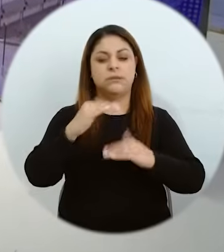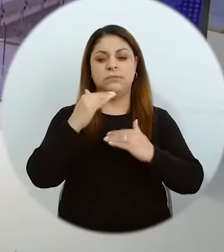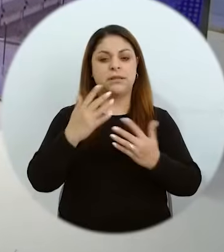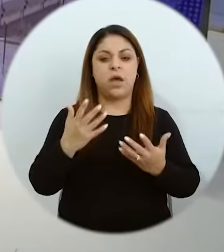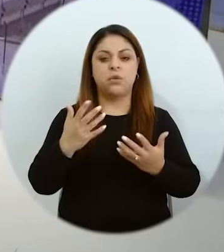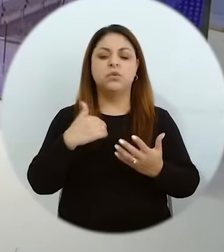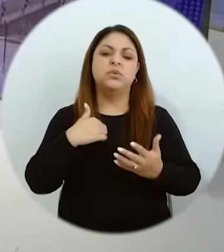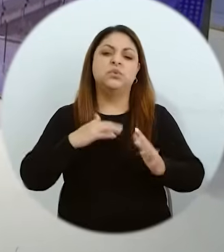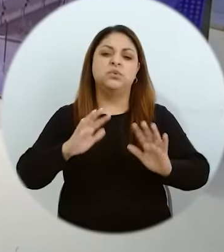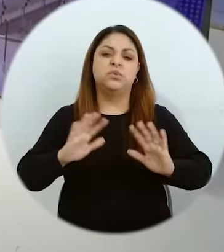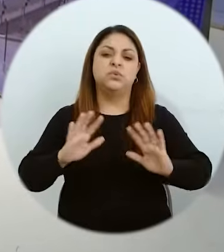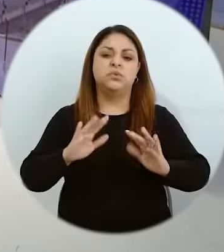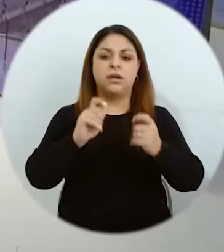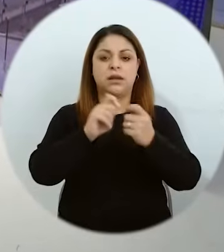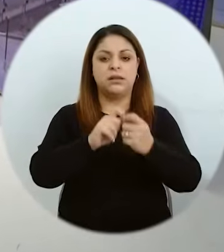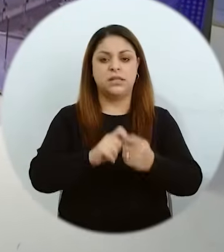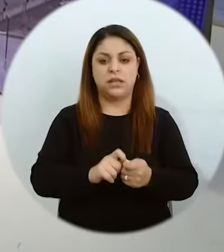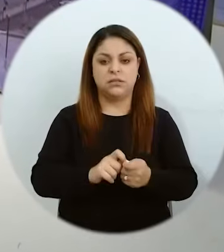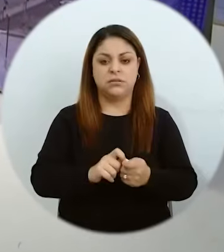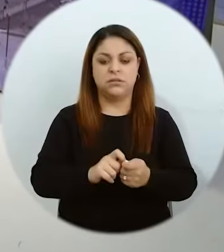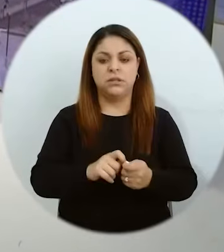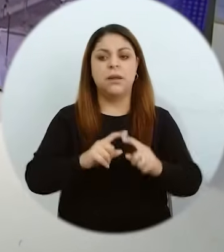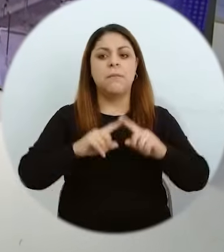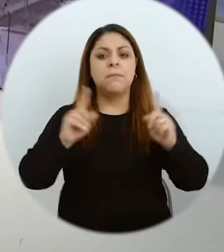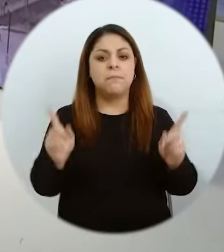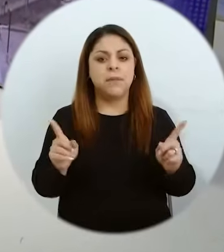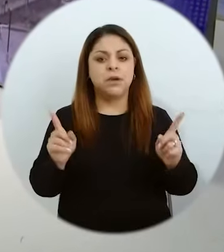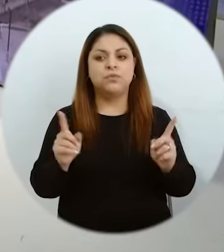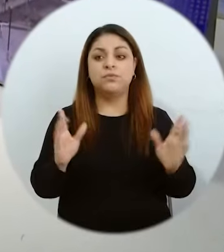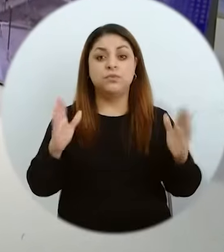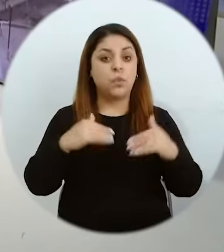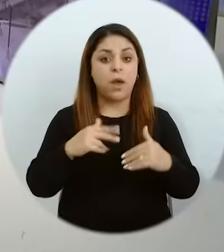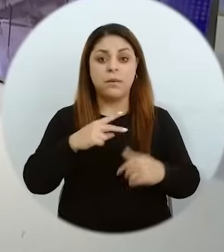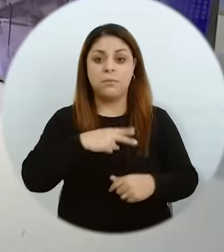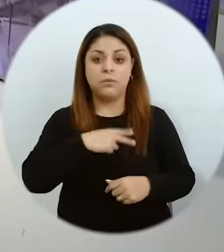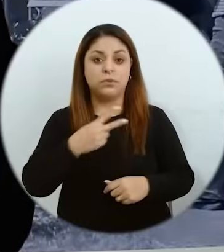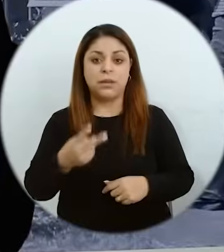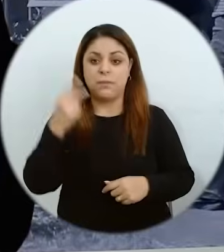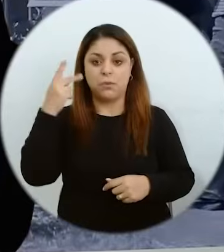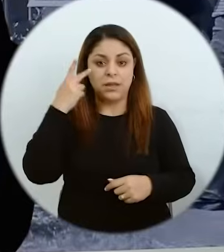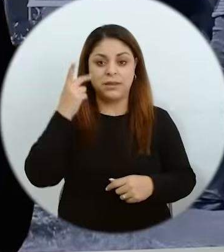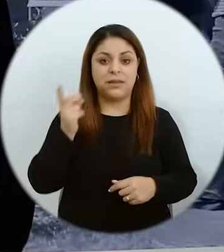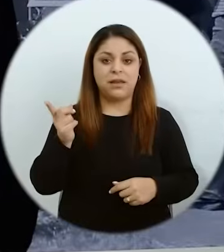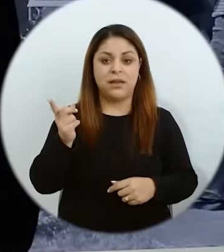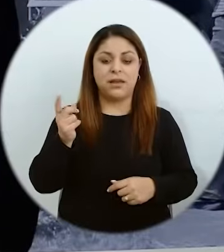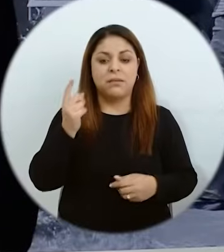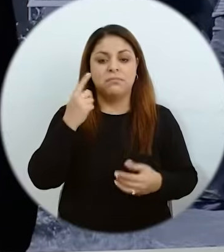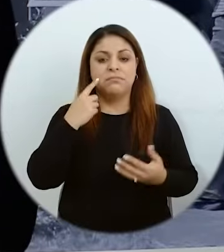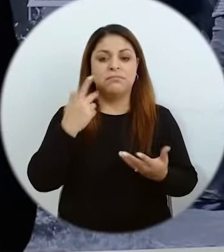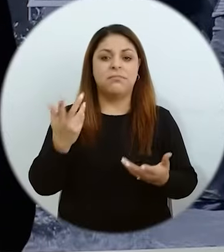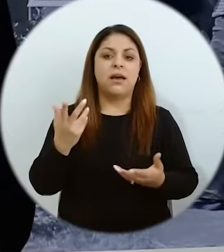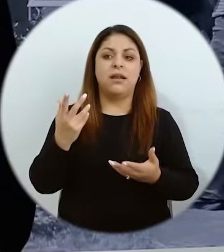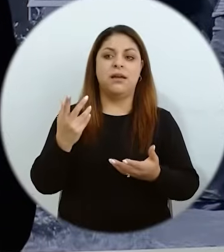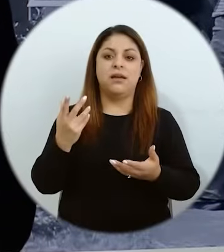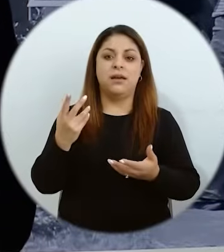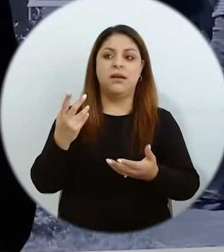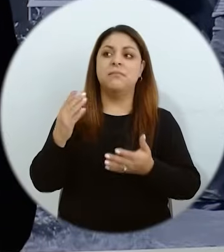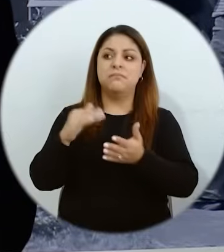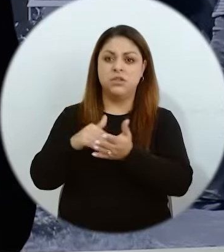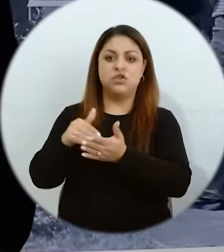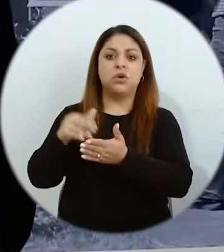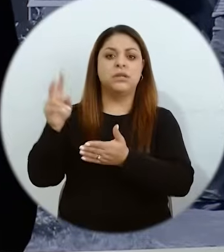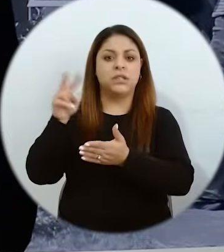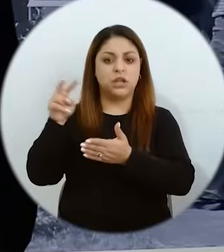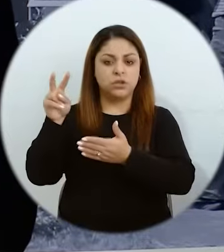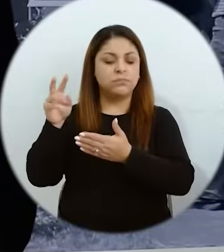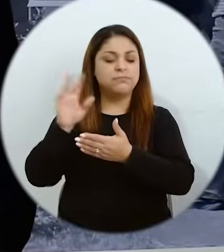sistema. No voy a dar detalles, porque no es el caso de algo, pero no hay voluntad política para